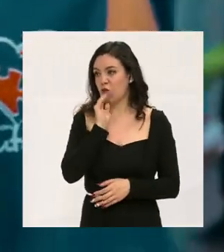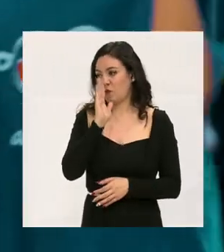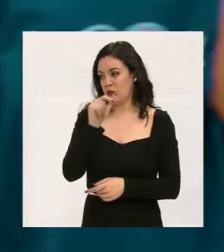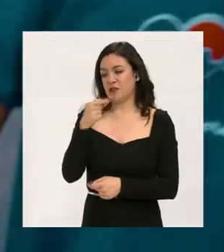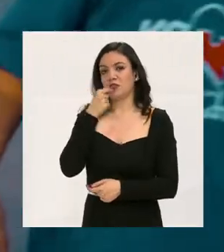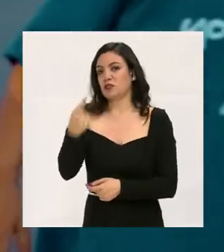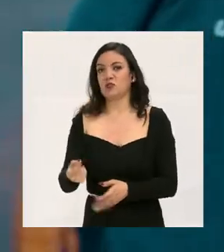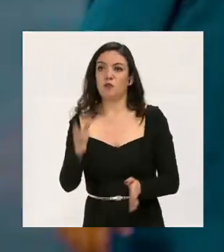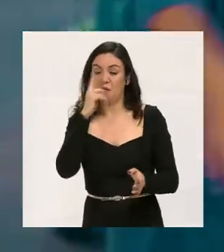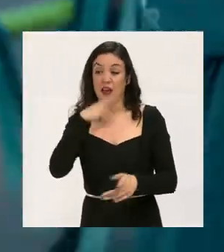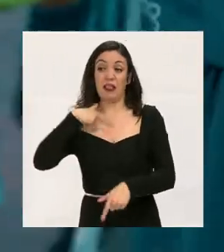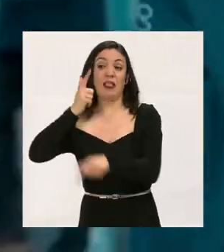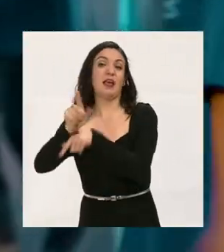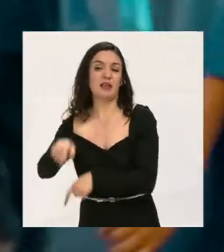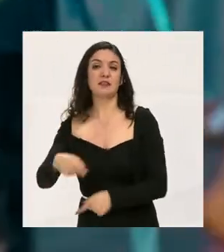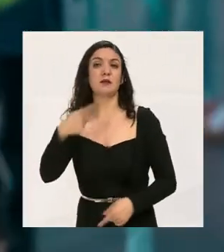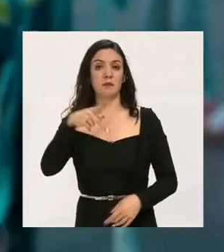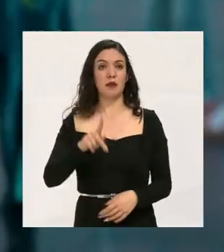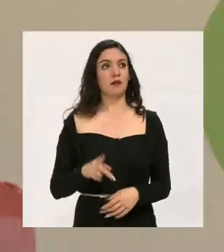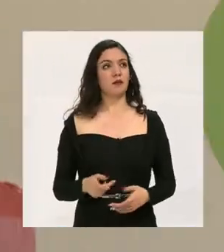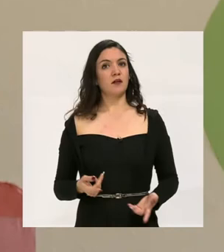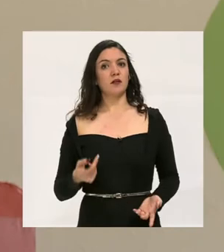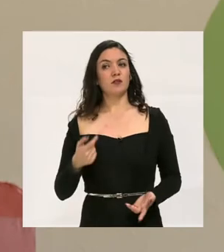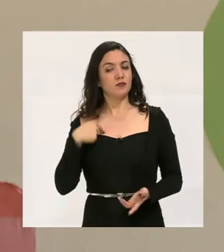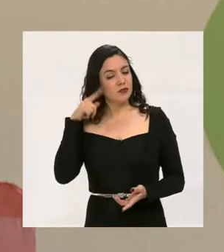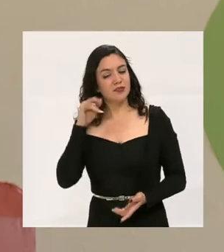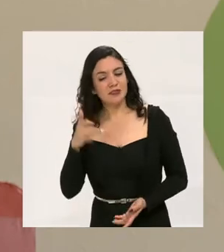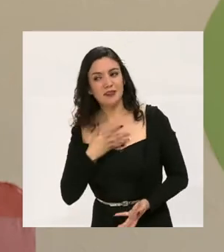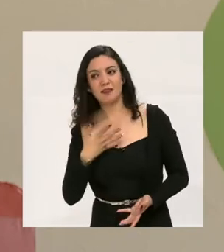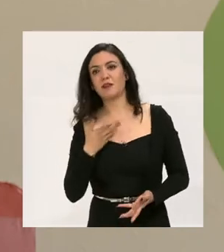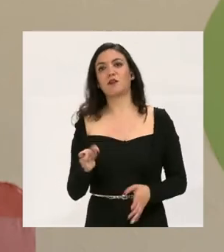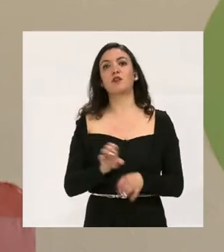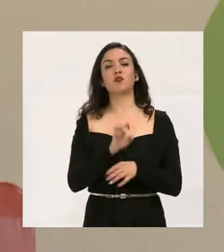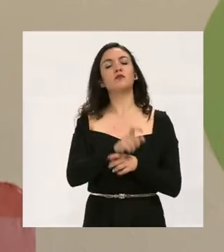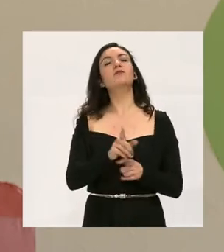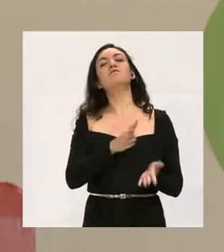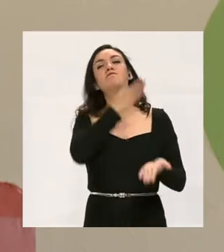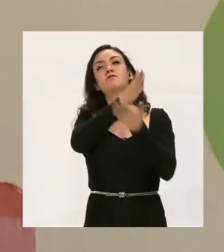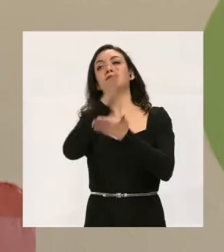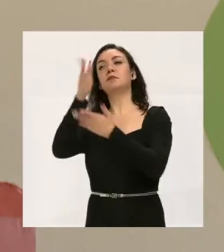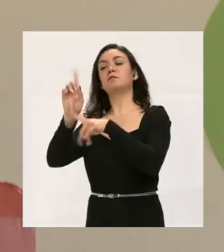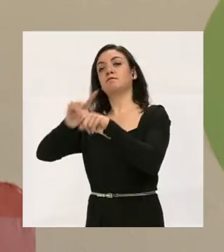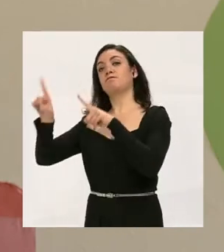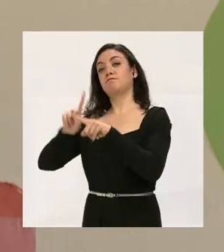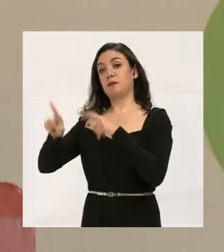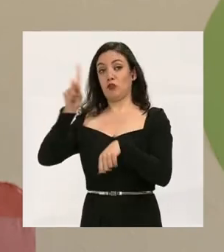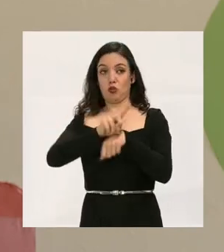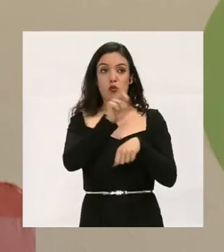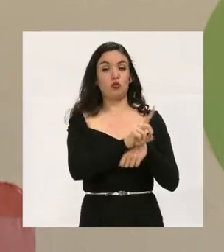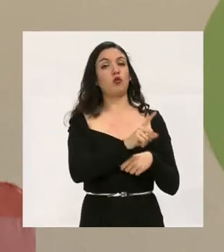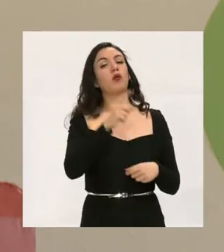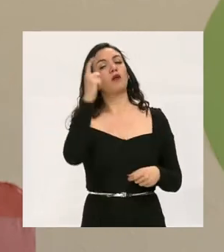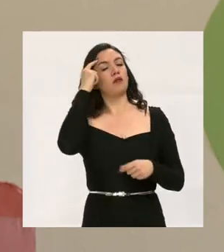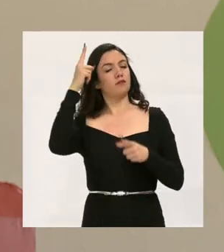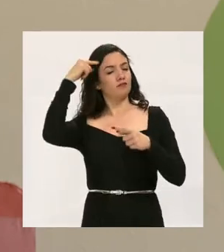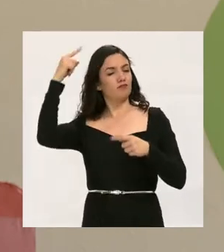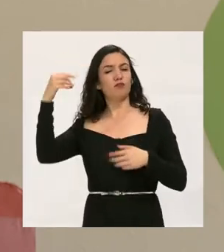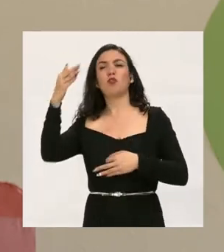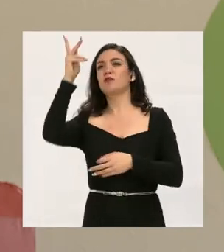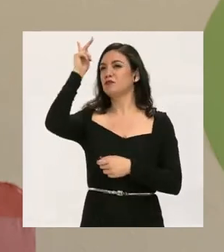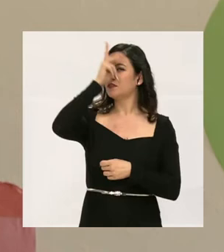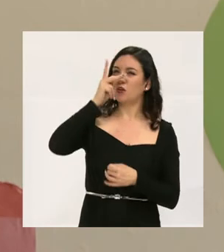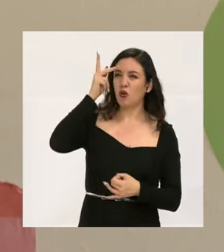que es que está muy pequeño para diagnosticar autismo pero las tiene el resto ya estamos yendo con varios doctores neurólogos